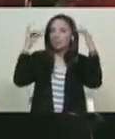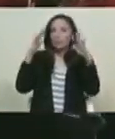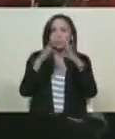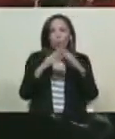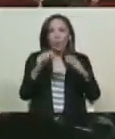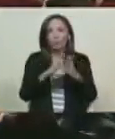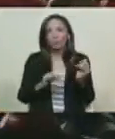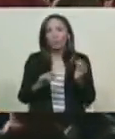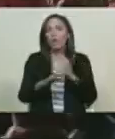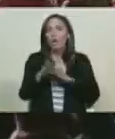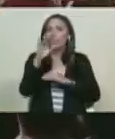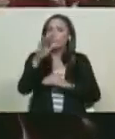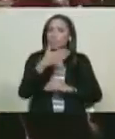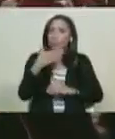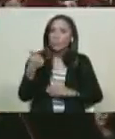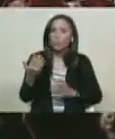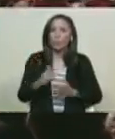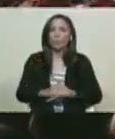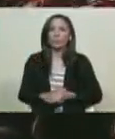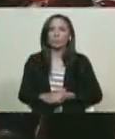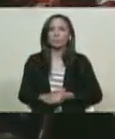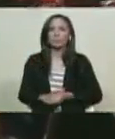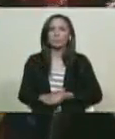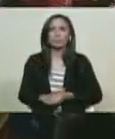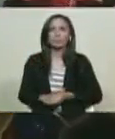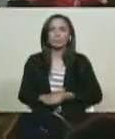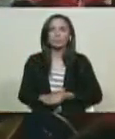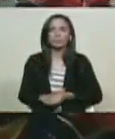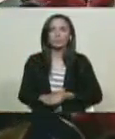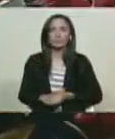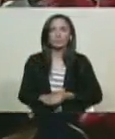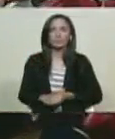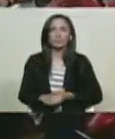es dueño de su futuro, que es dueño de su destino.